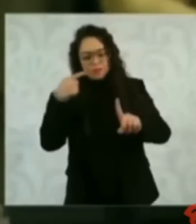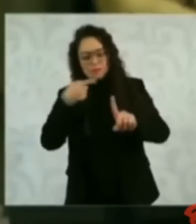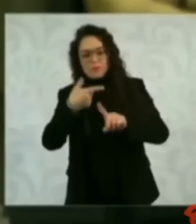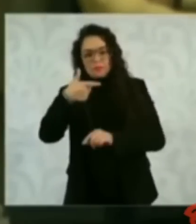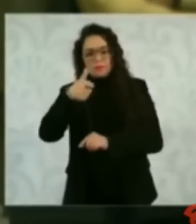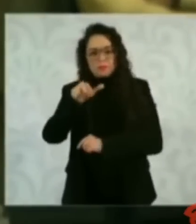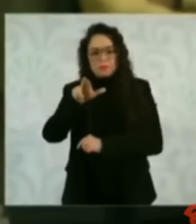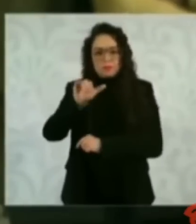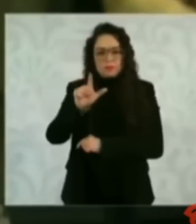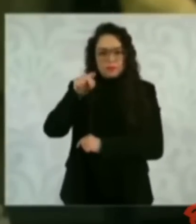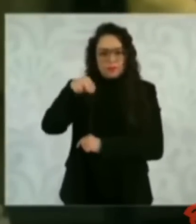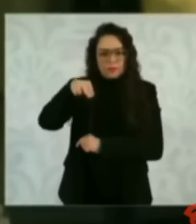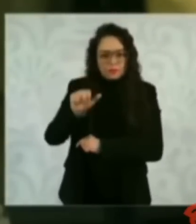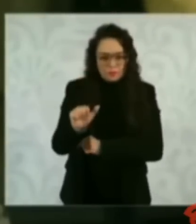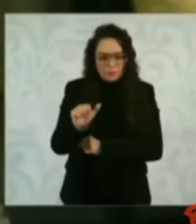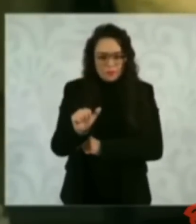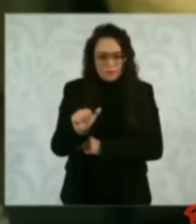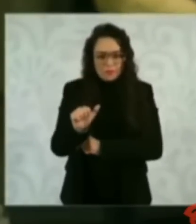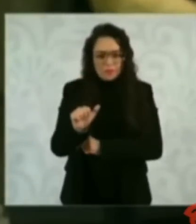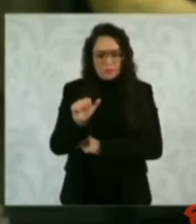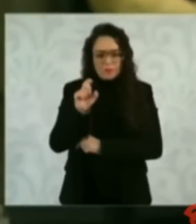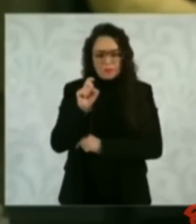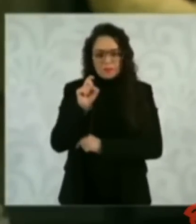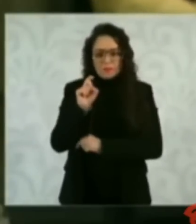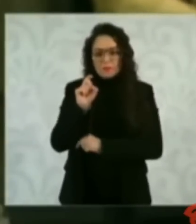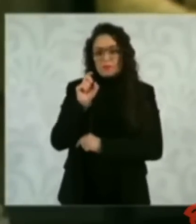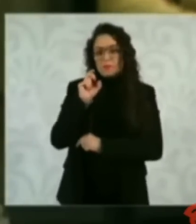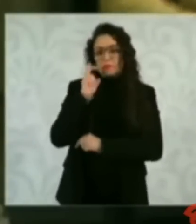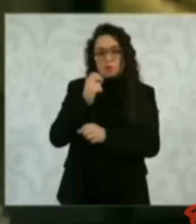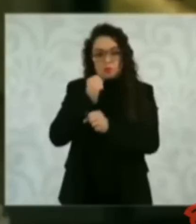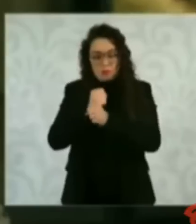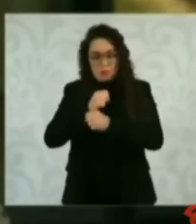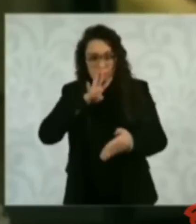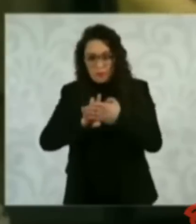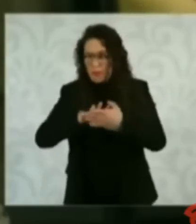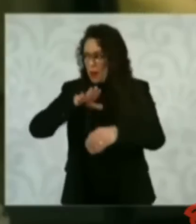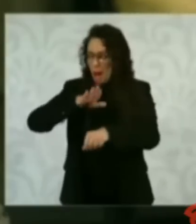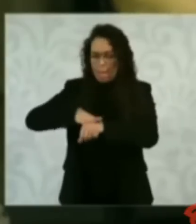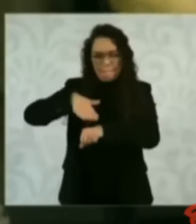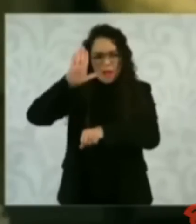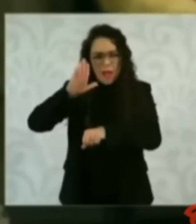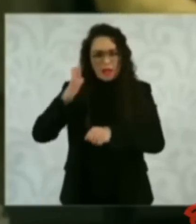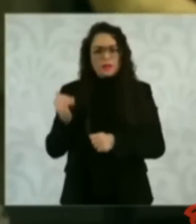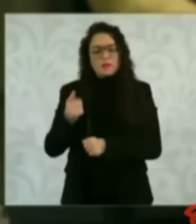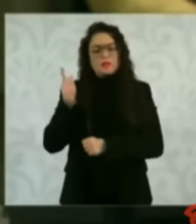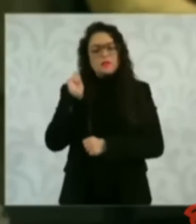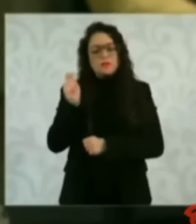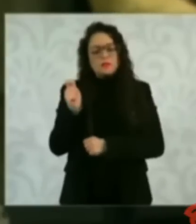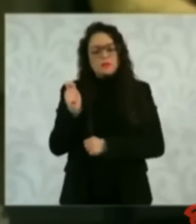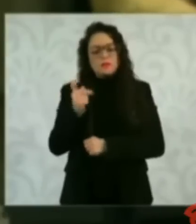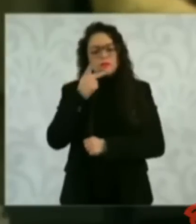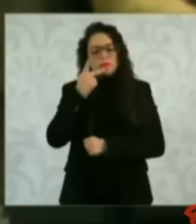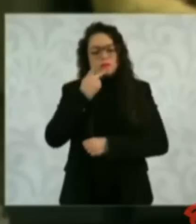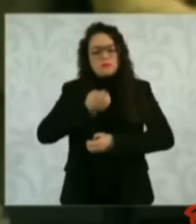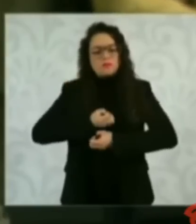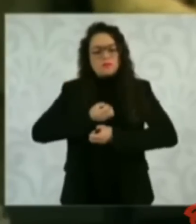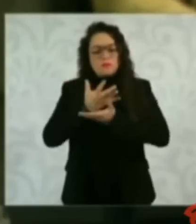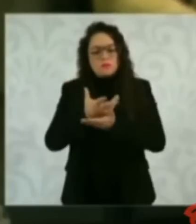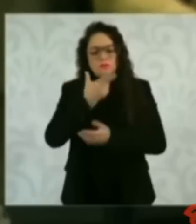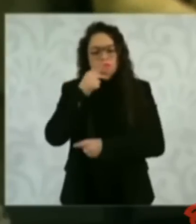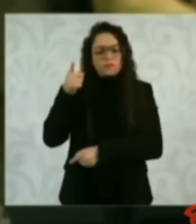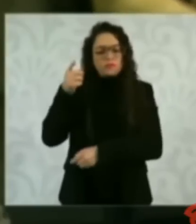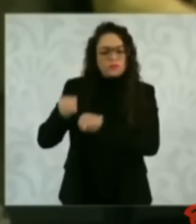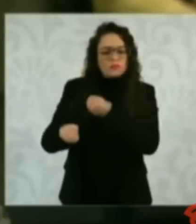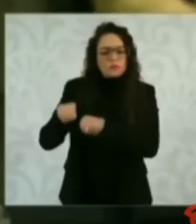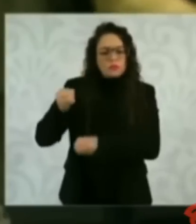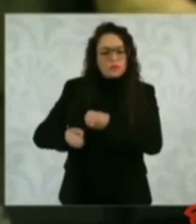sentencia histórica de más de 38 años de prisión, incluso este comentario que hace el juez